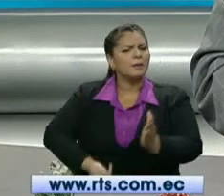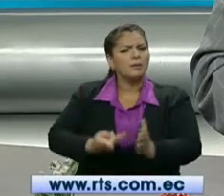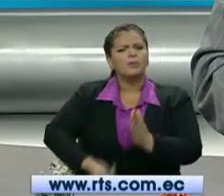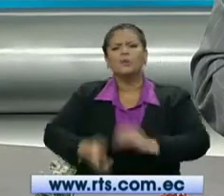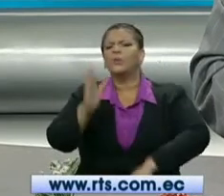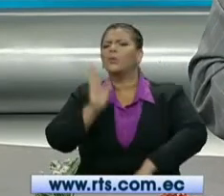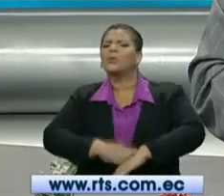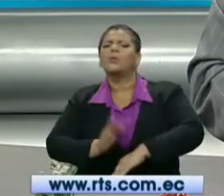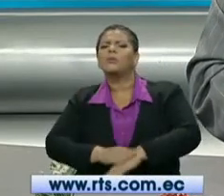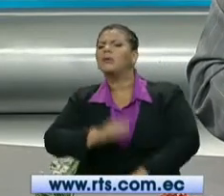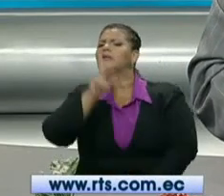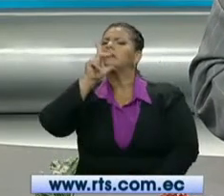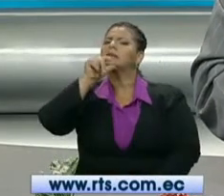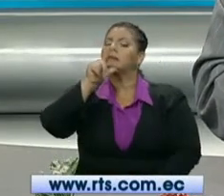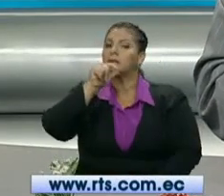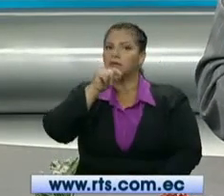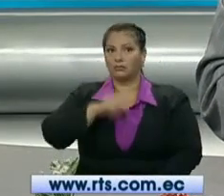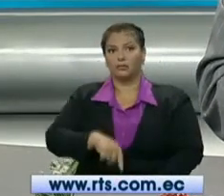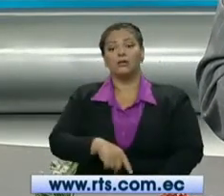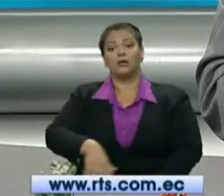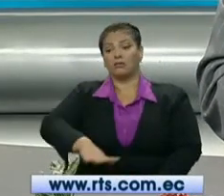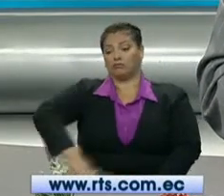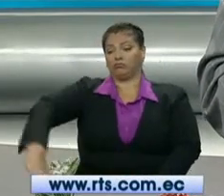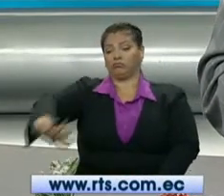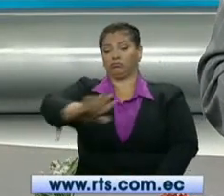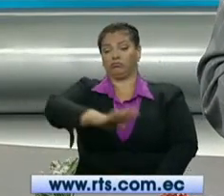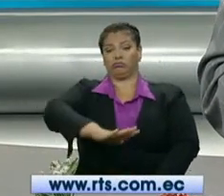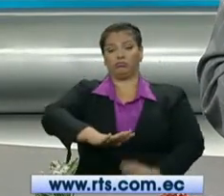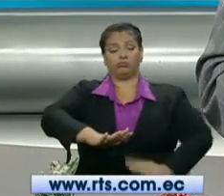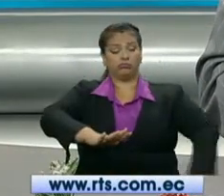causó alarma entre los habitantes del sector.